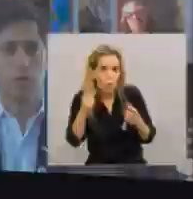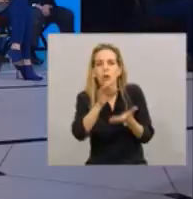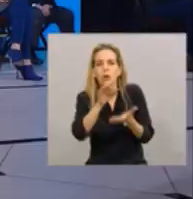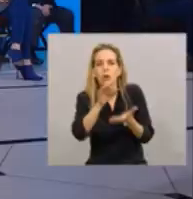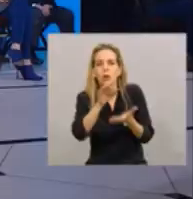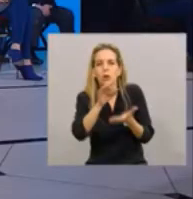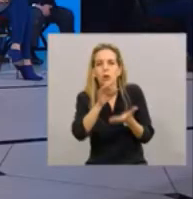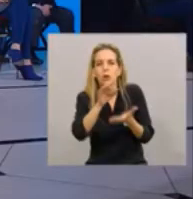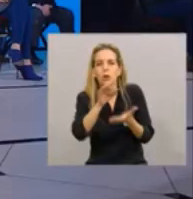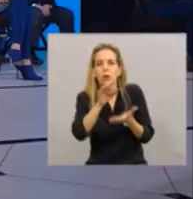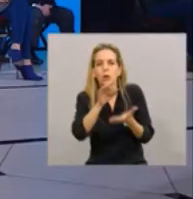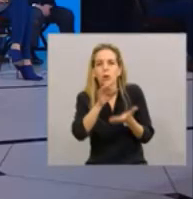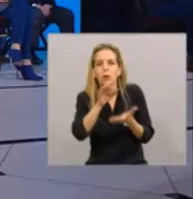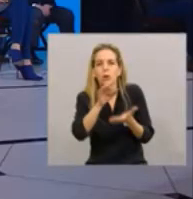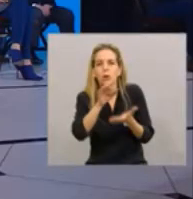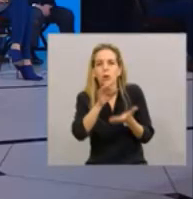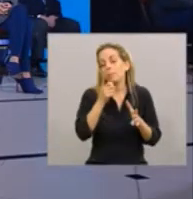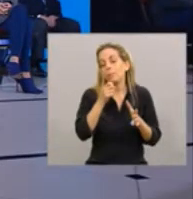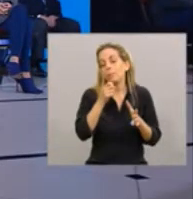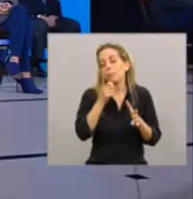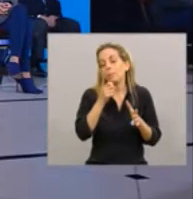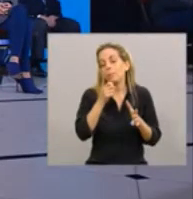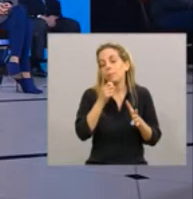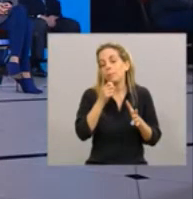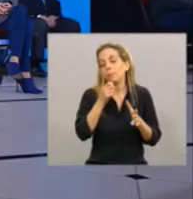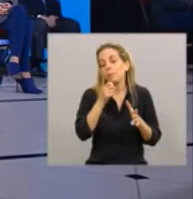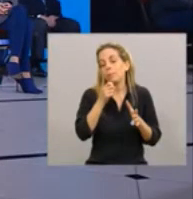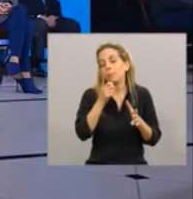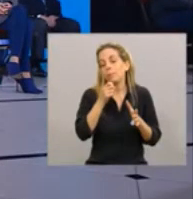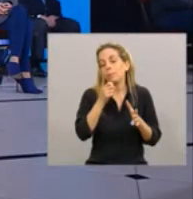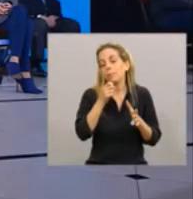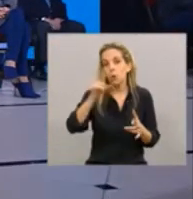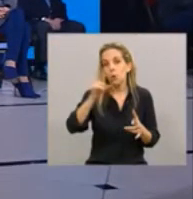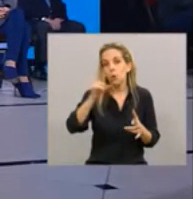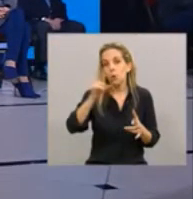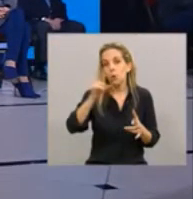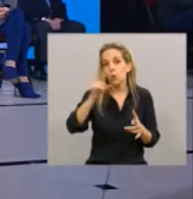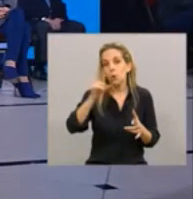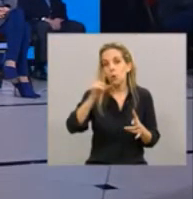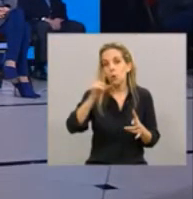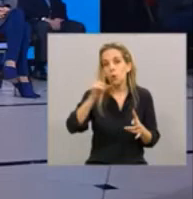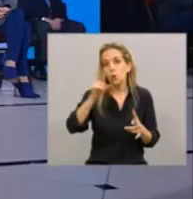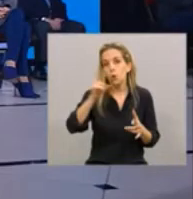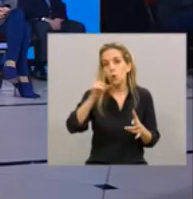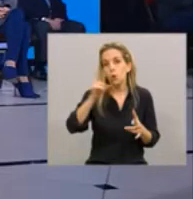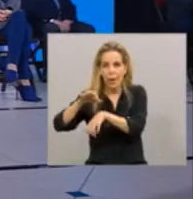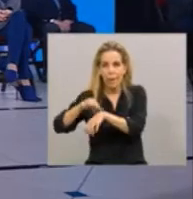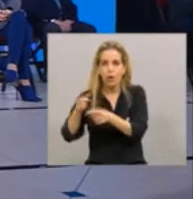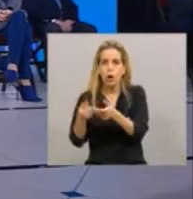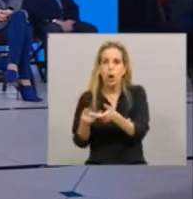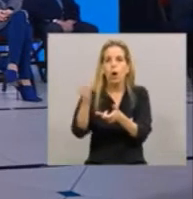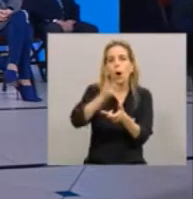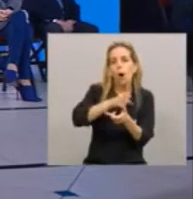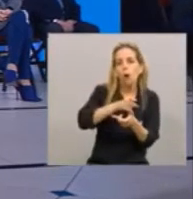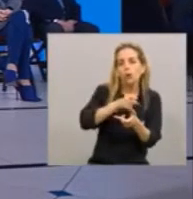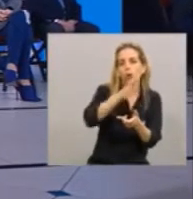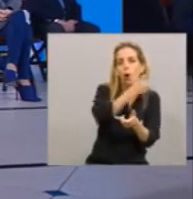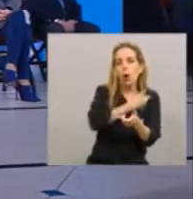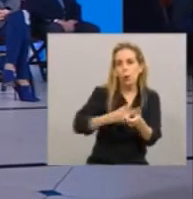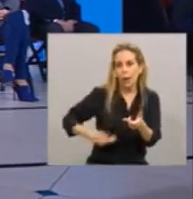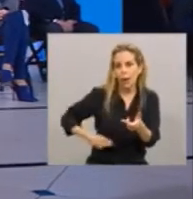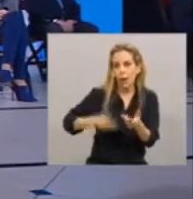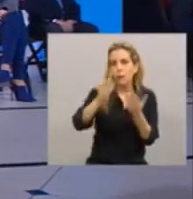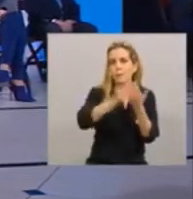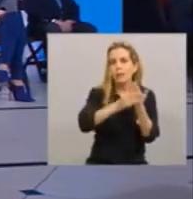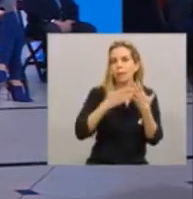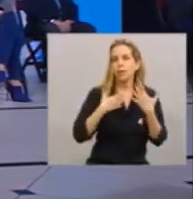ventaja juan mansur que es un médico oscar herrera que los dos fueron ministros de salud y conocen